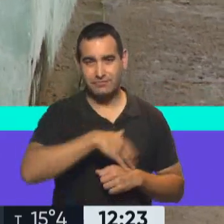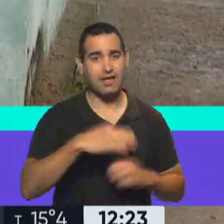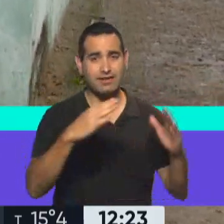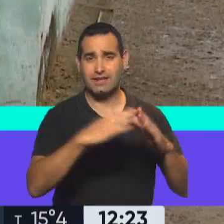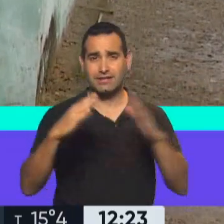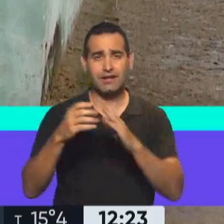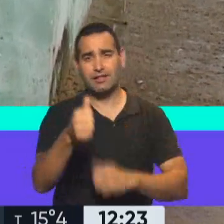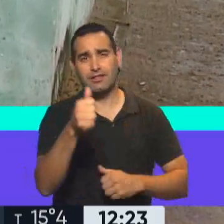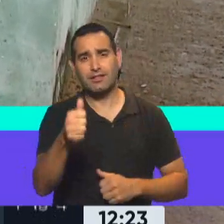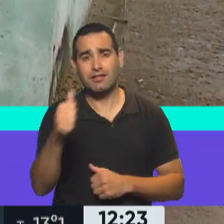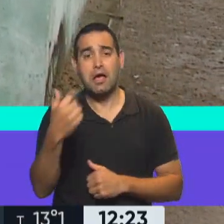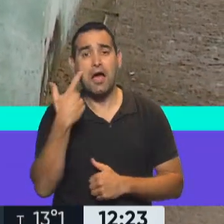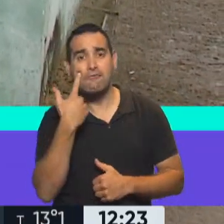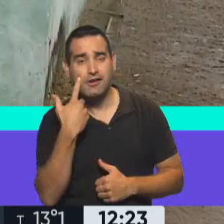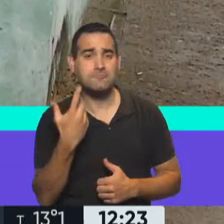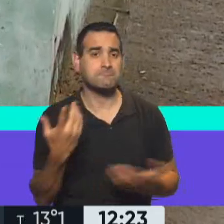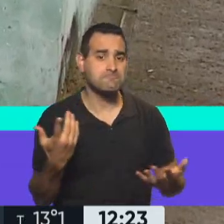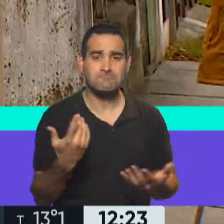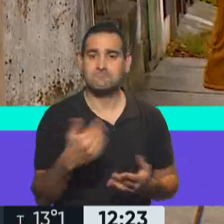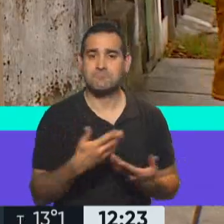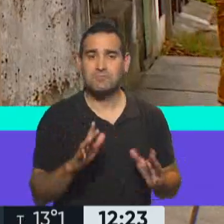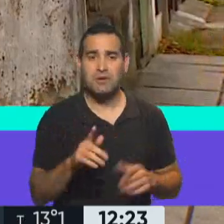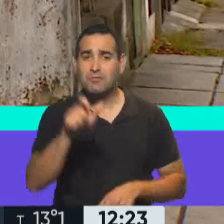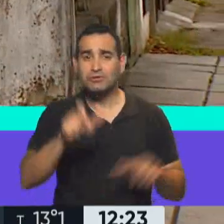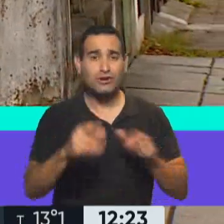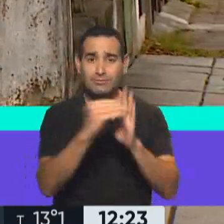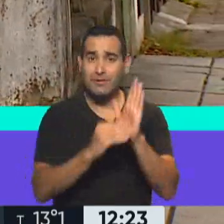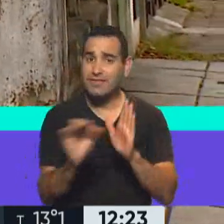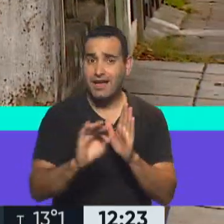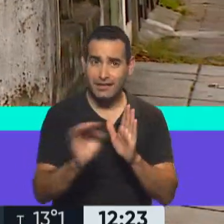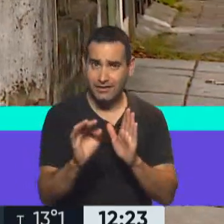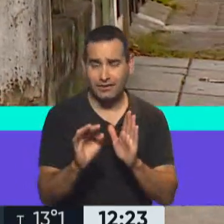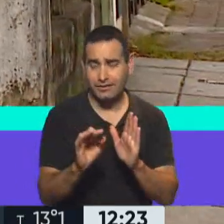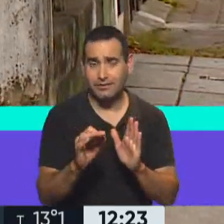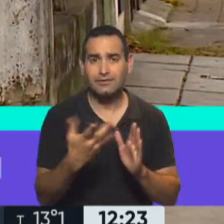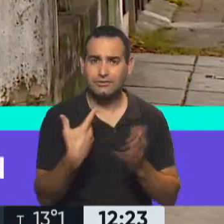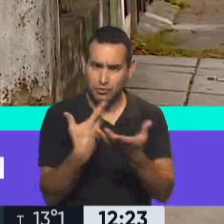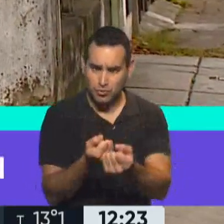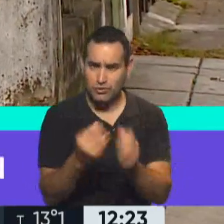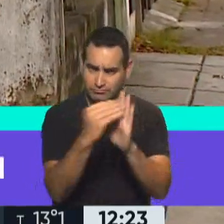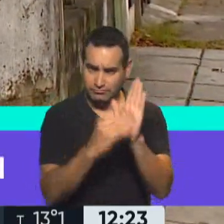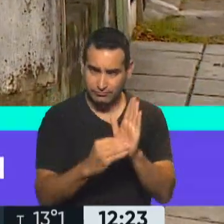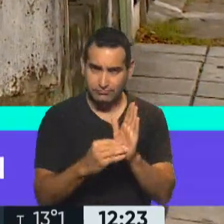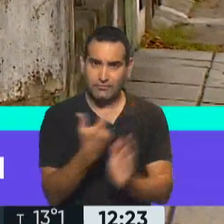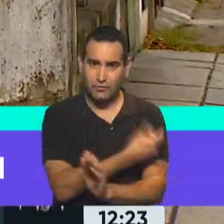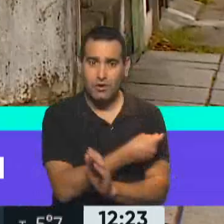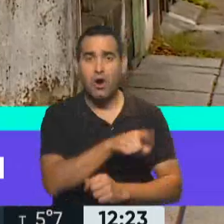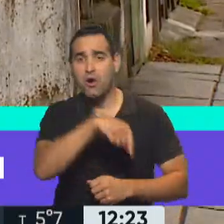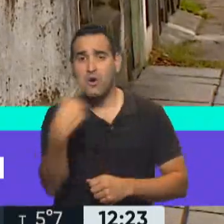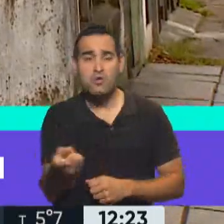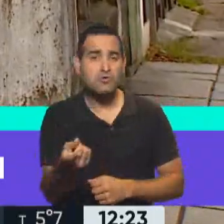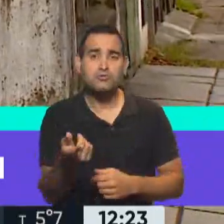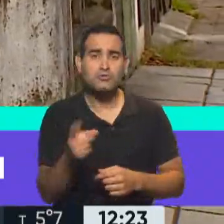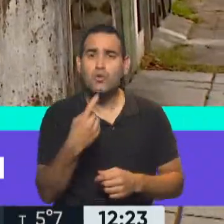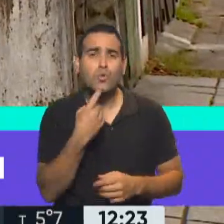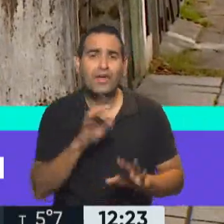casa, tocando timbre, a ver si viendo. Capaz que muchos no se inscribieron, esa es la realidad. Los ayudamos a que se inscriban. Y hay otros que quizás mente solo